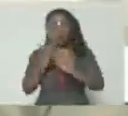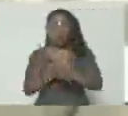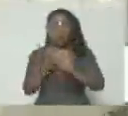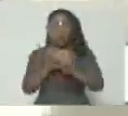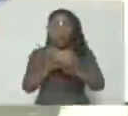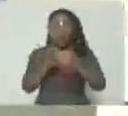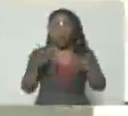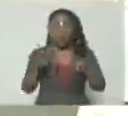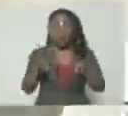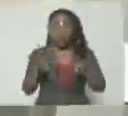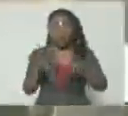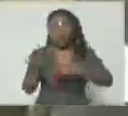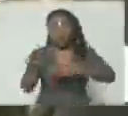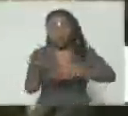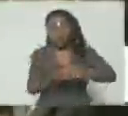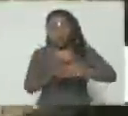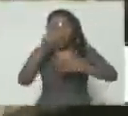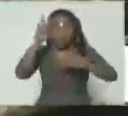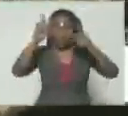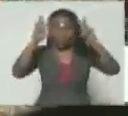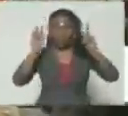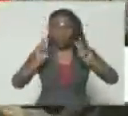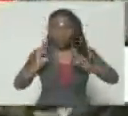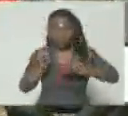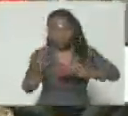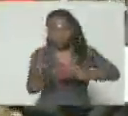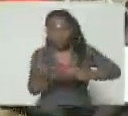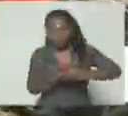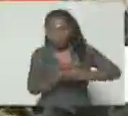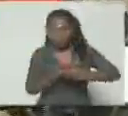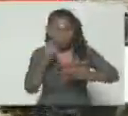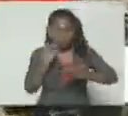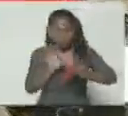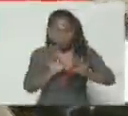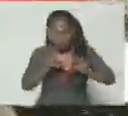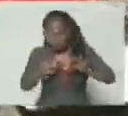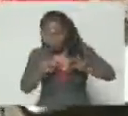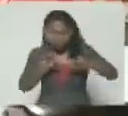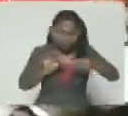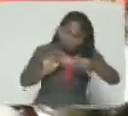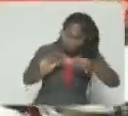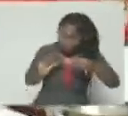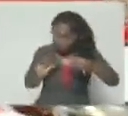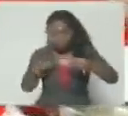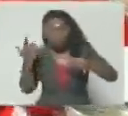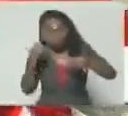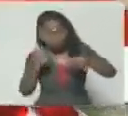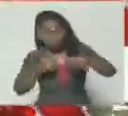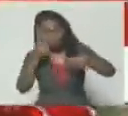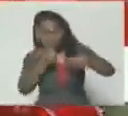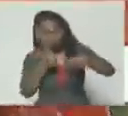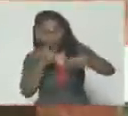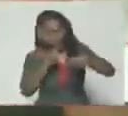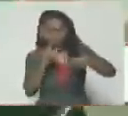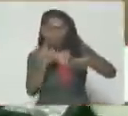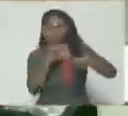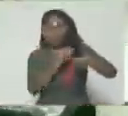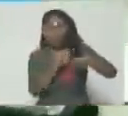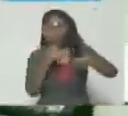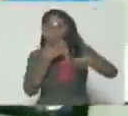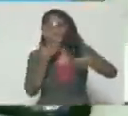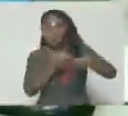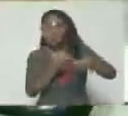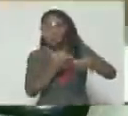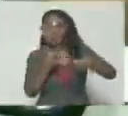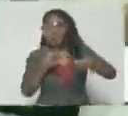de pelado. Luego el camarón es inspeccionado uno a uno para saber que cumple con los estándares exigidos por